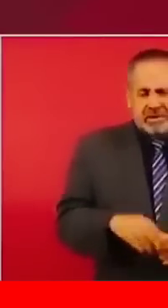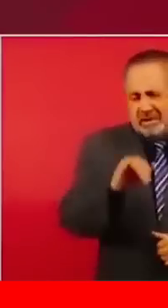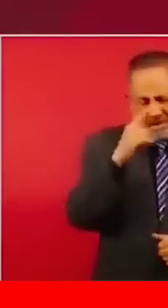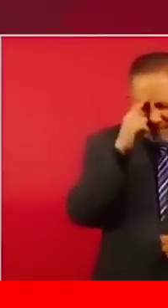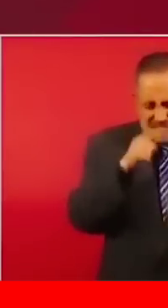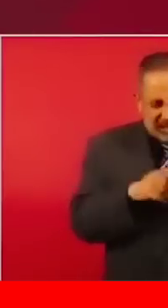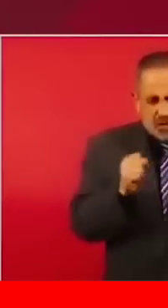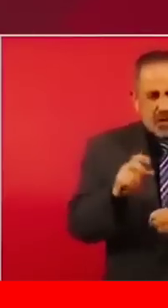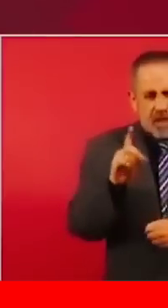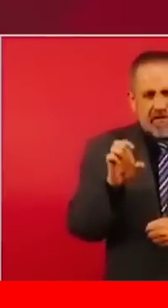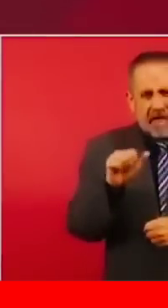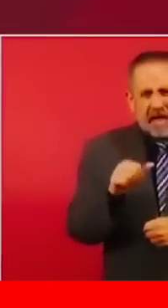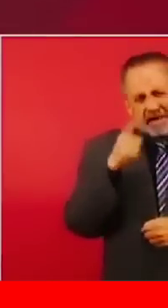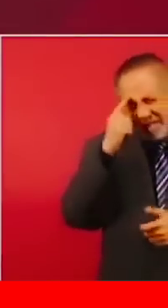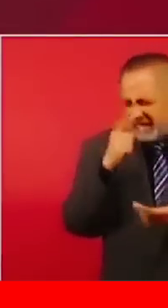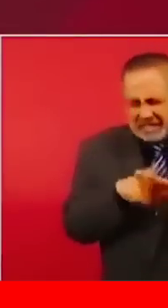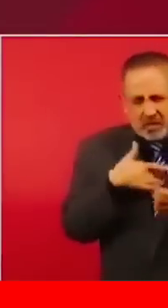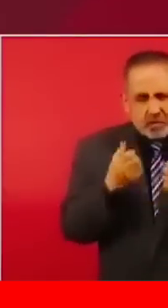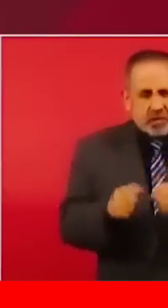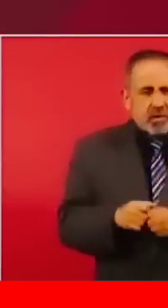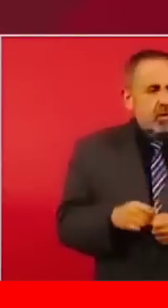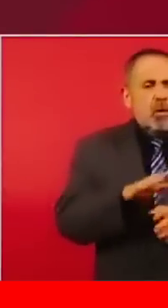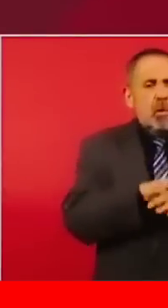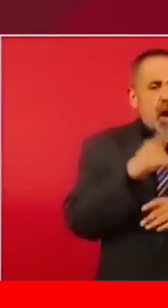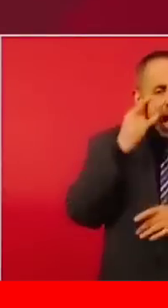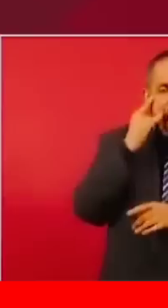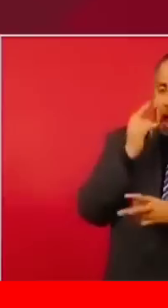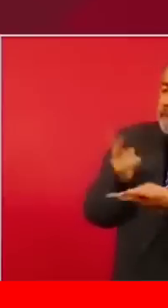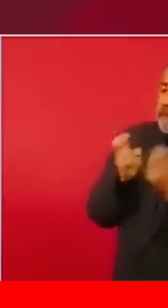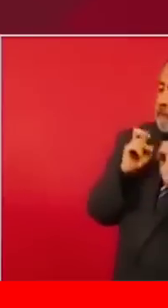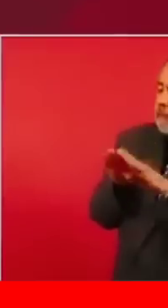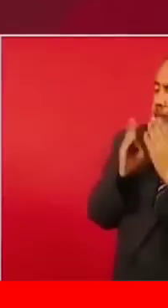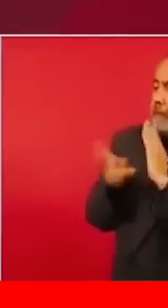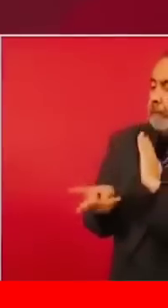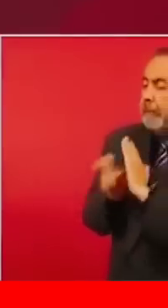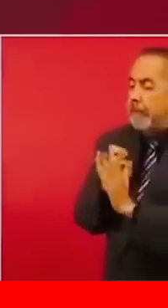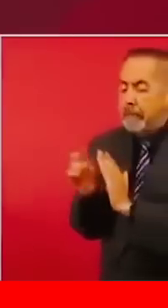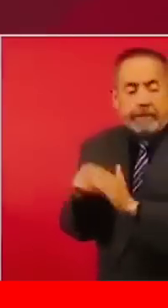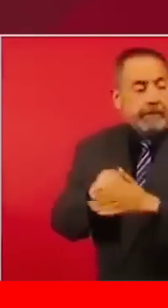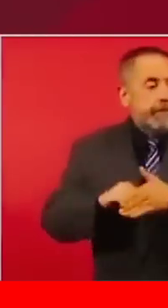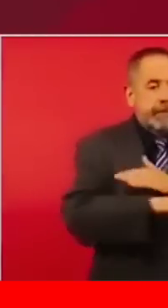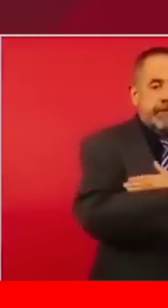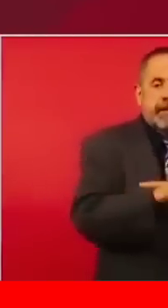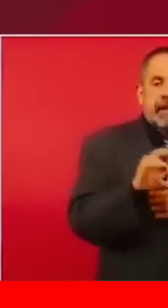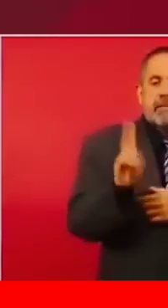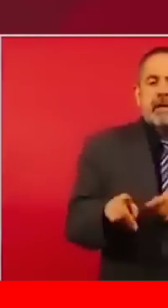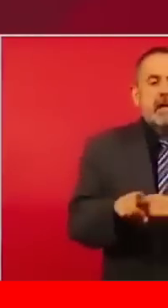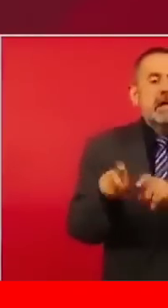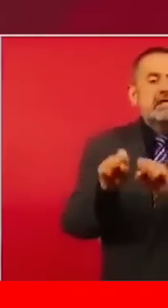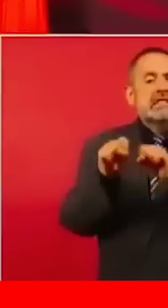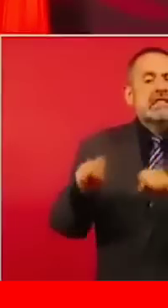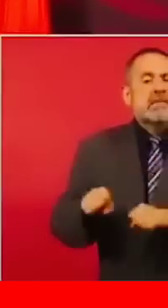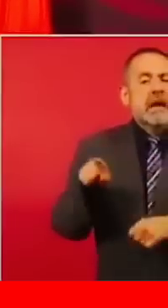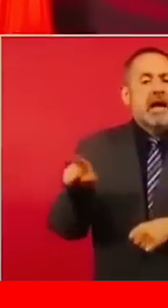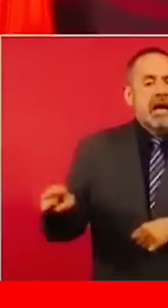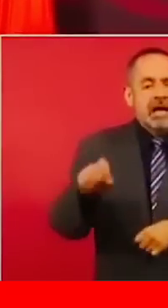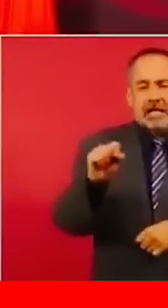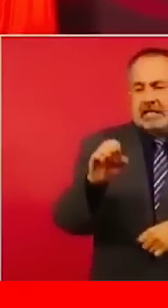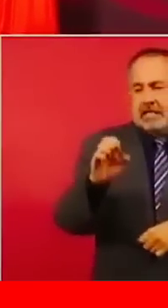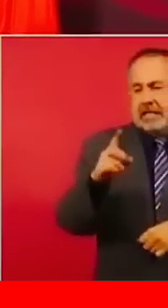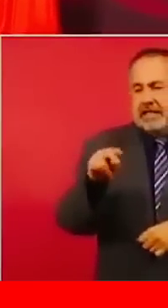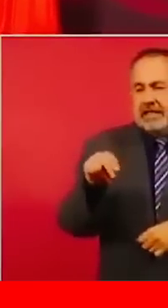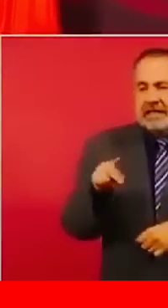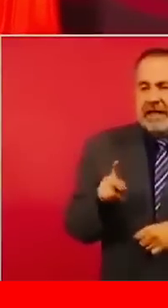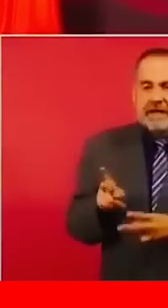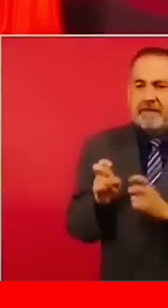conciencia sin humanismo ya no sé si reír o llorar porque la verdad esto Hasta parece ya un circo una parodia Y